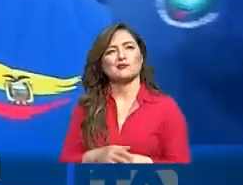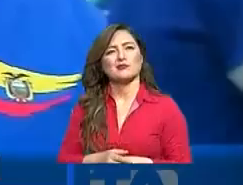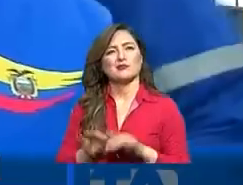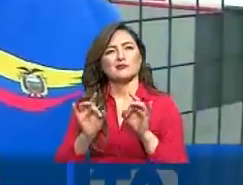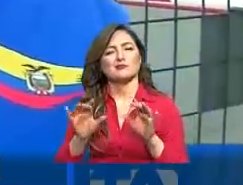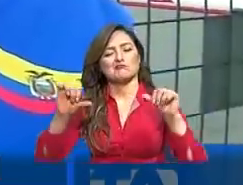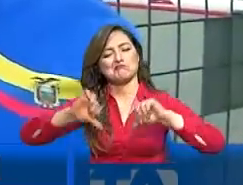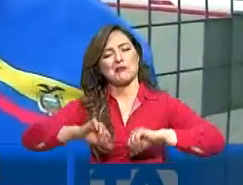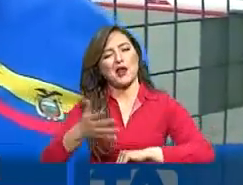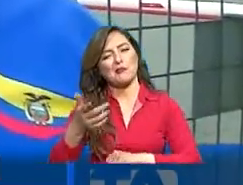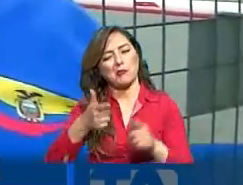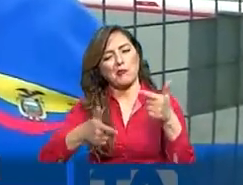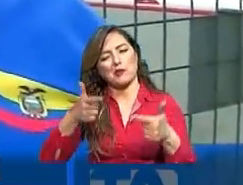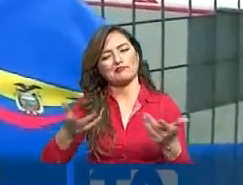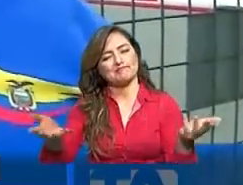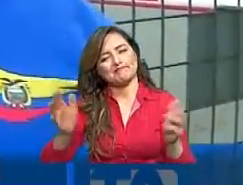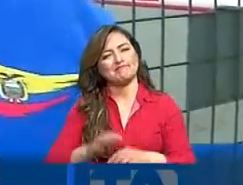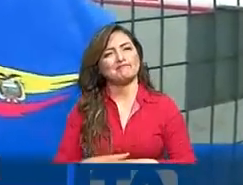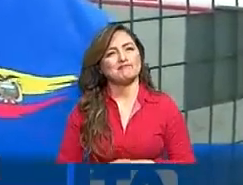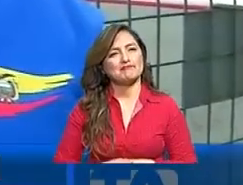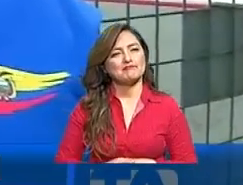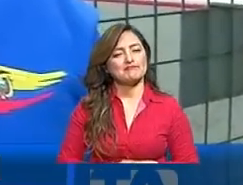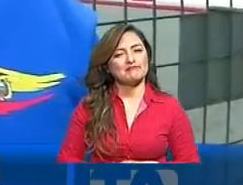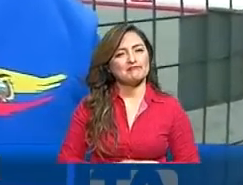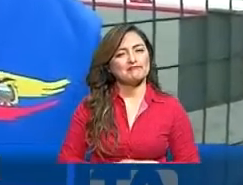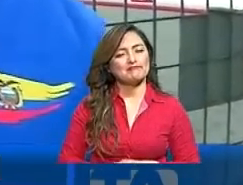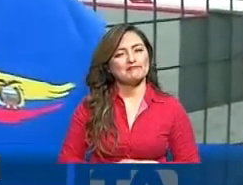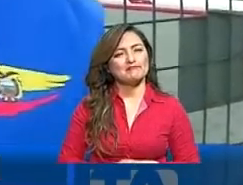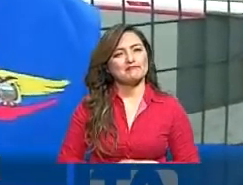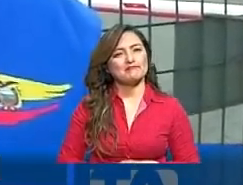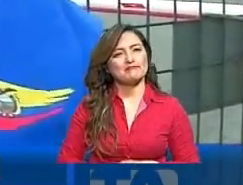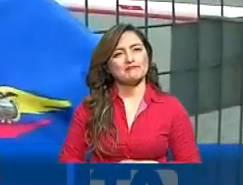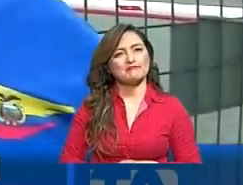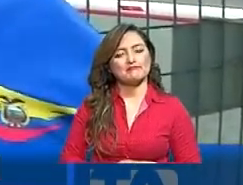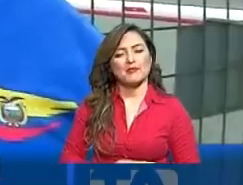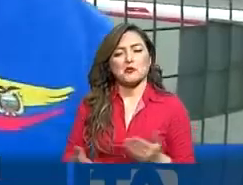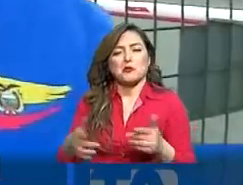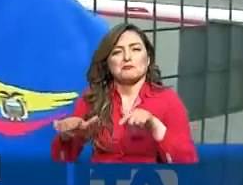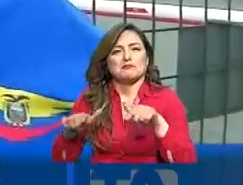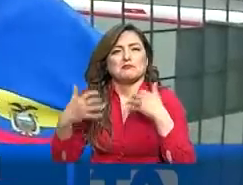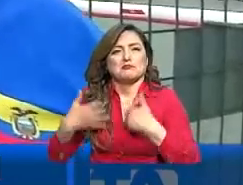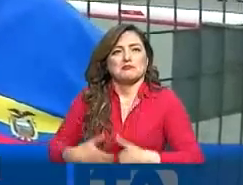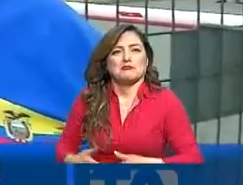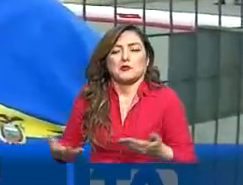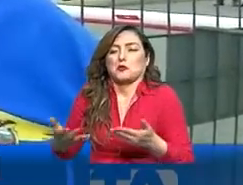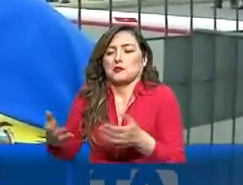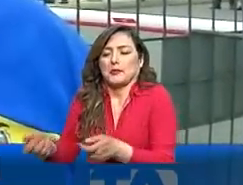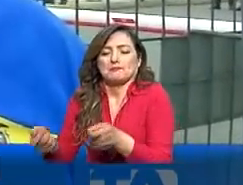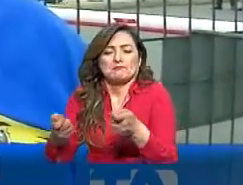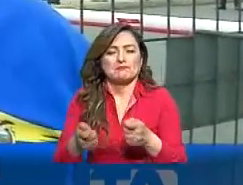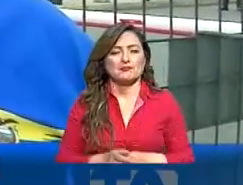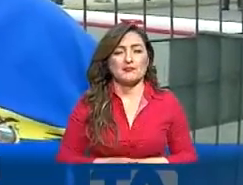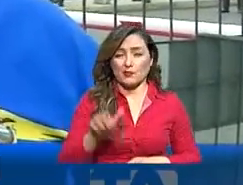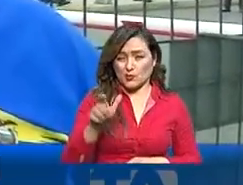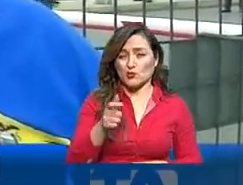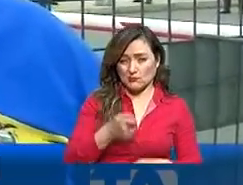suerte que ha pasado esta desgracia, pues, y ya tenemos, puedo ver si a dónde lo tienen, pues, o que vengo a averiguar dónde lo pueden tener. Pero ya sabe